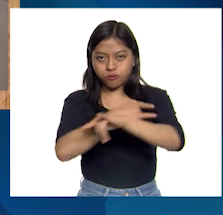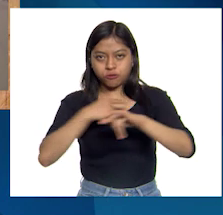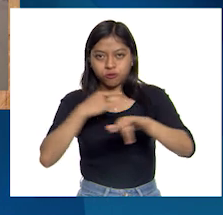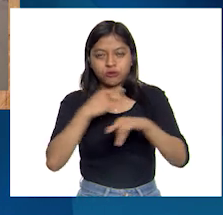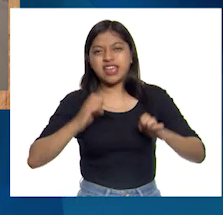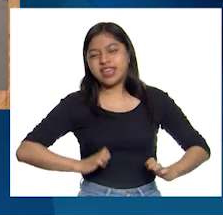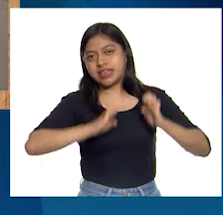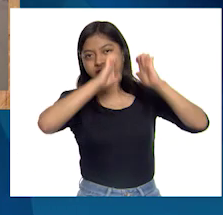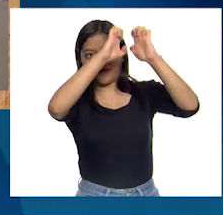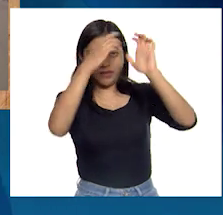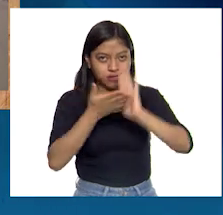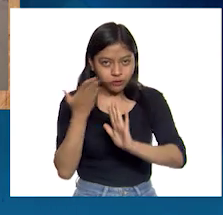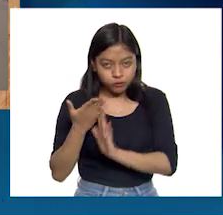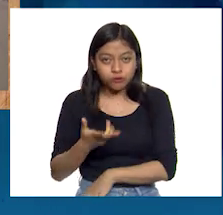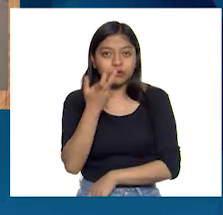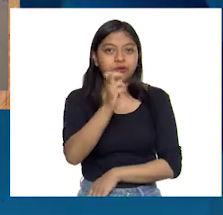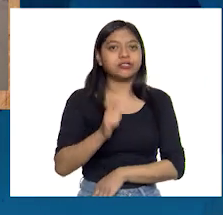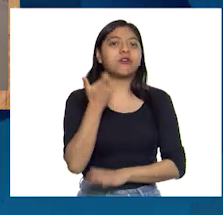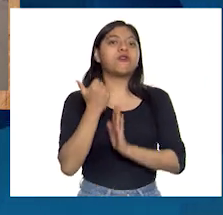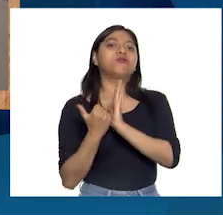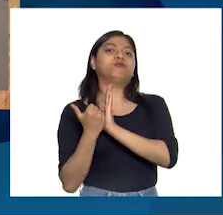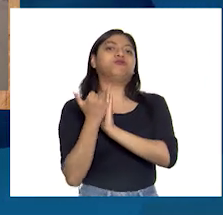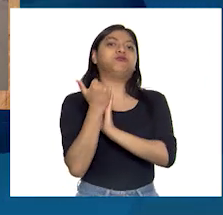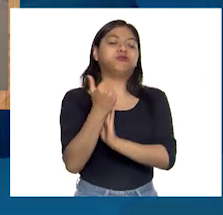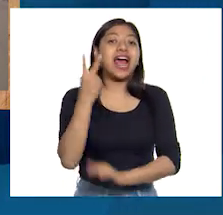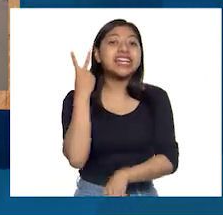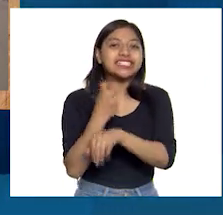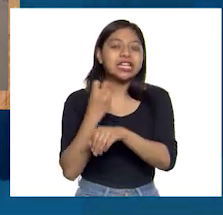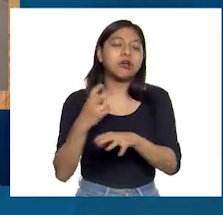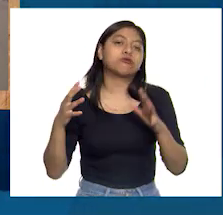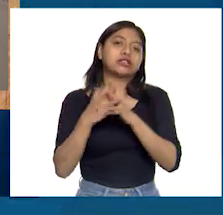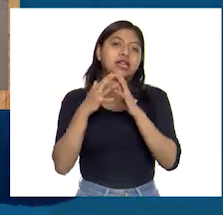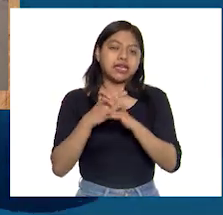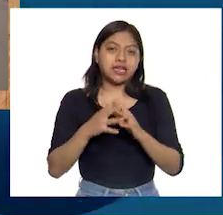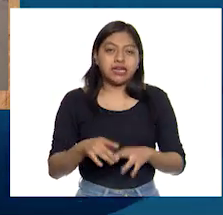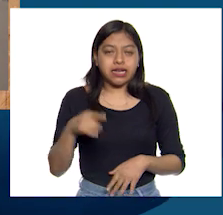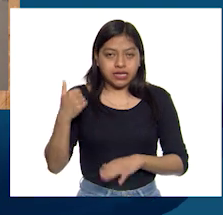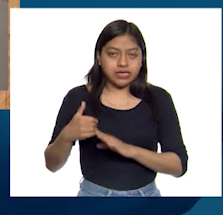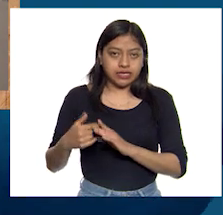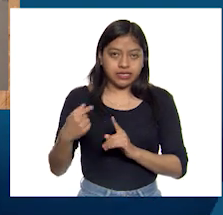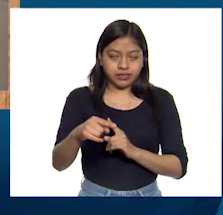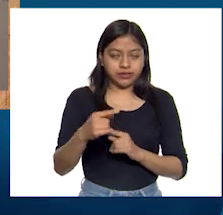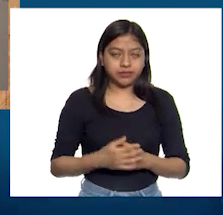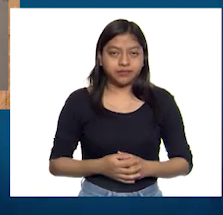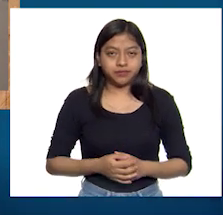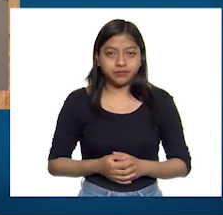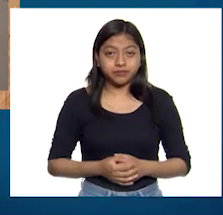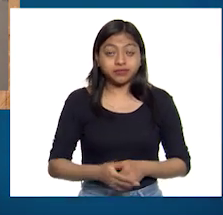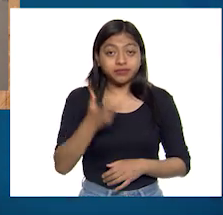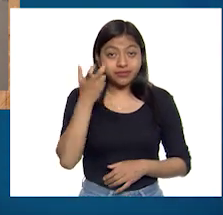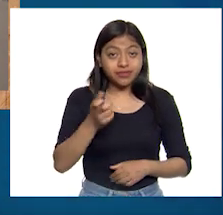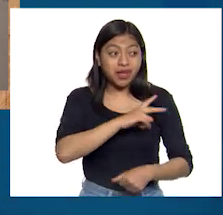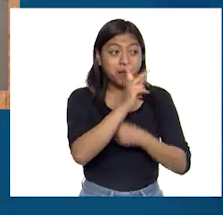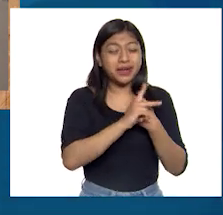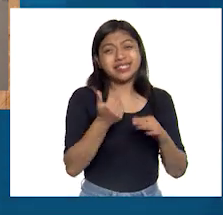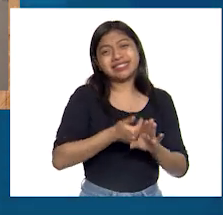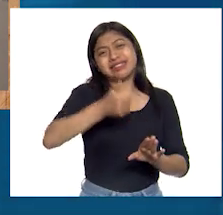que le permitió un crecimiento económico muy importante durante la segunda mitad del siglo XX. De este modo, de ser un país que se